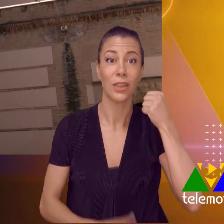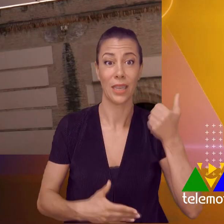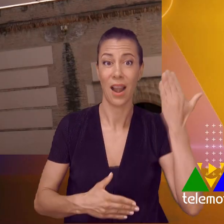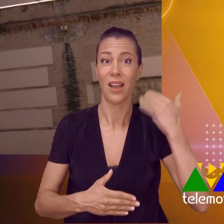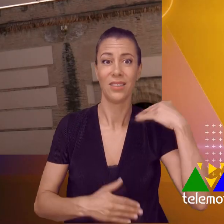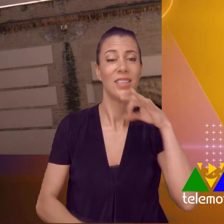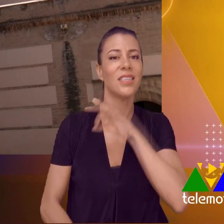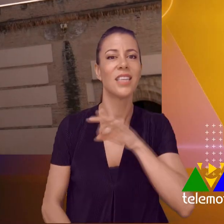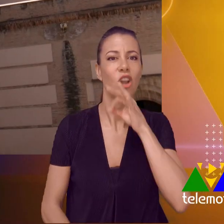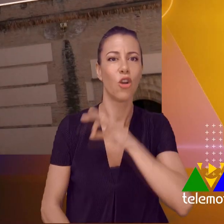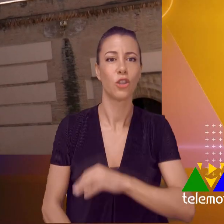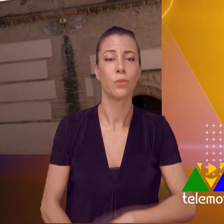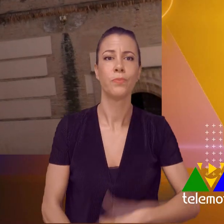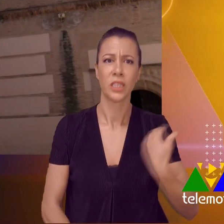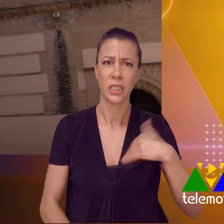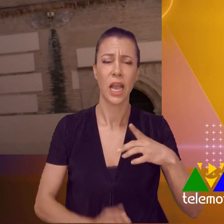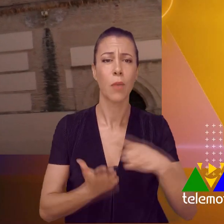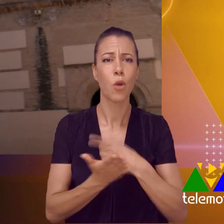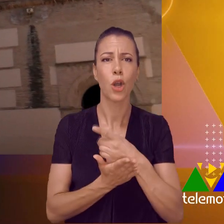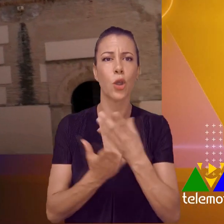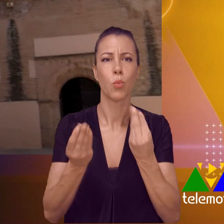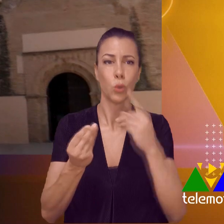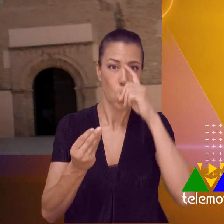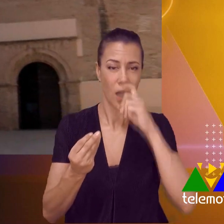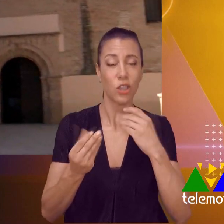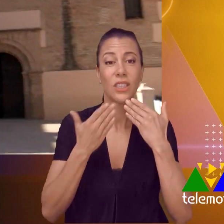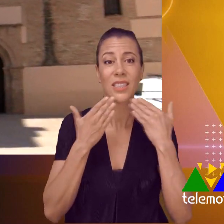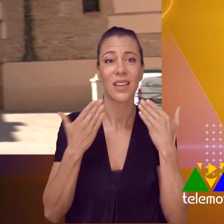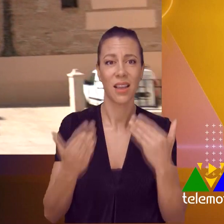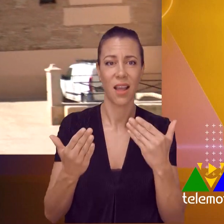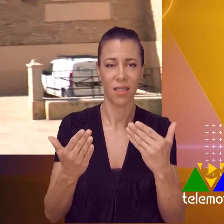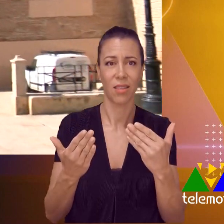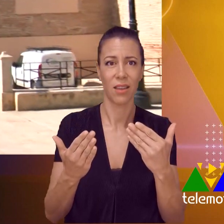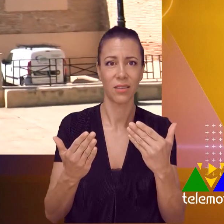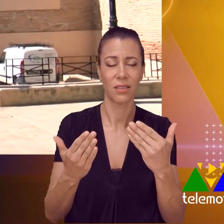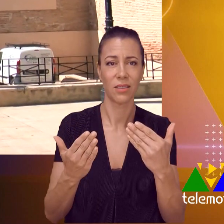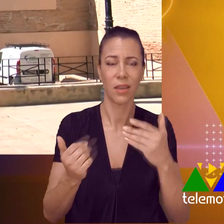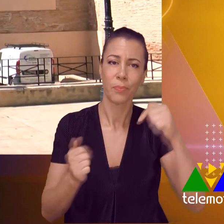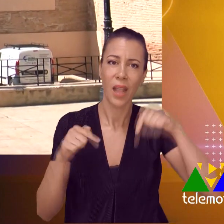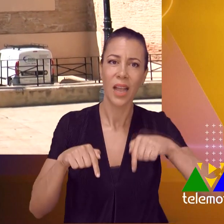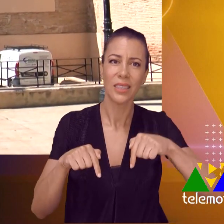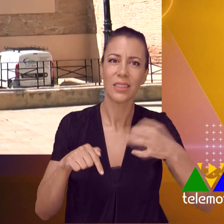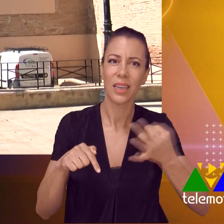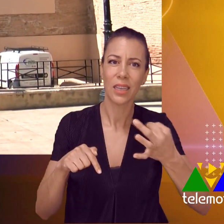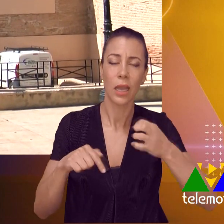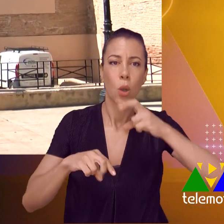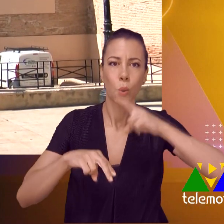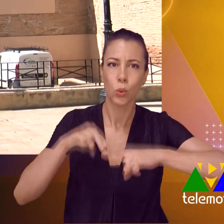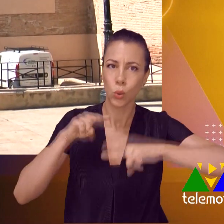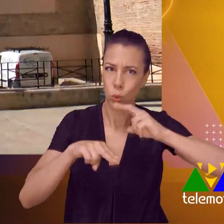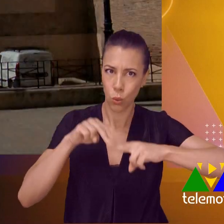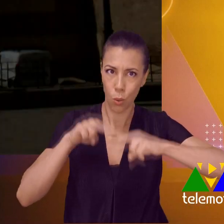siglos. Hemos recorrido muchísimos años gracias a esta